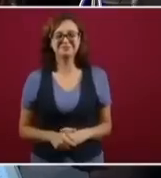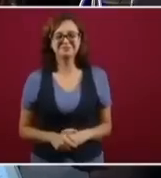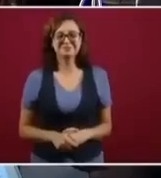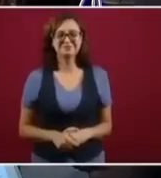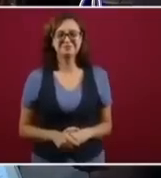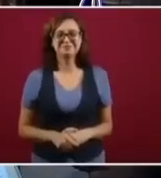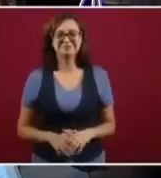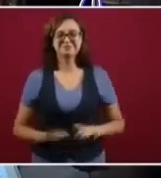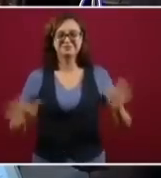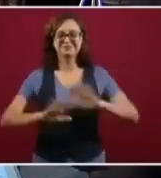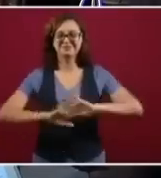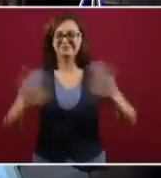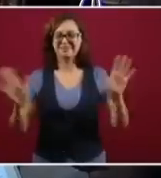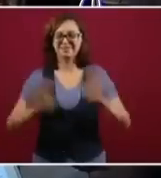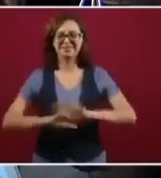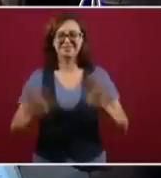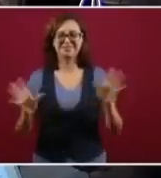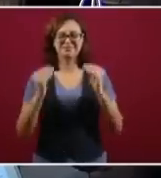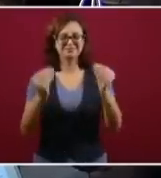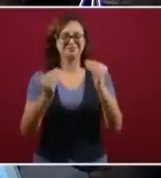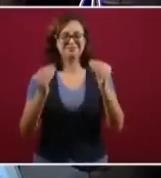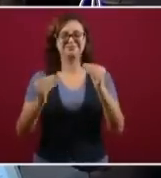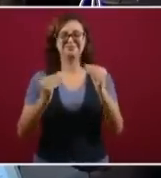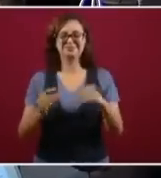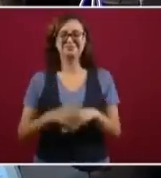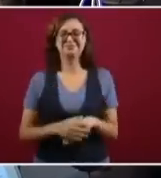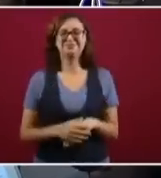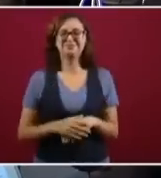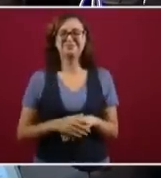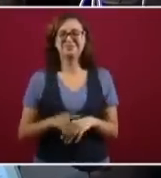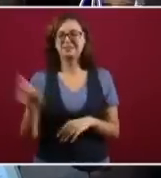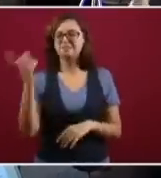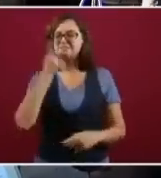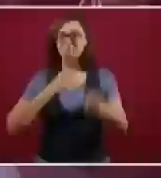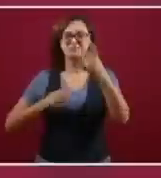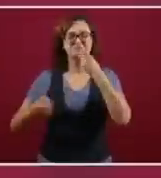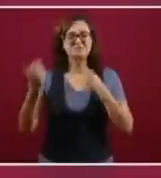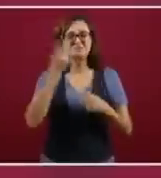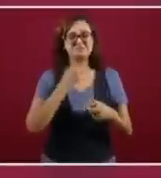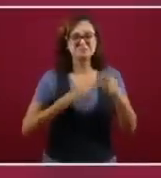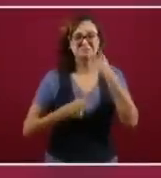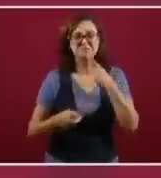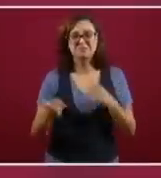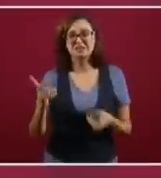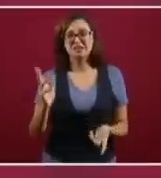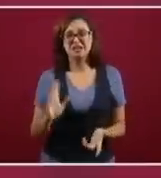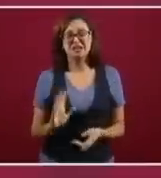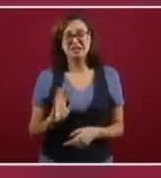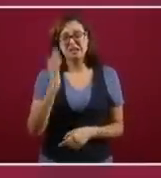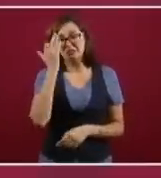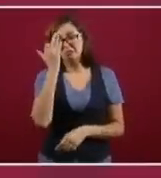Ya es mucho, ya. Ya es mucho. Eso también me lo dicen. Dice, no tarde tanto porque